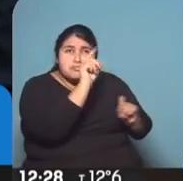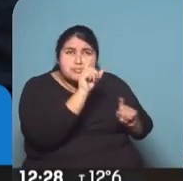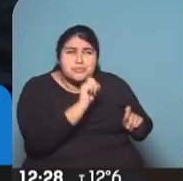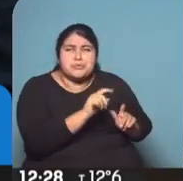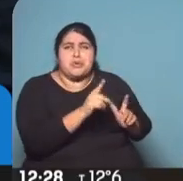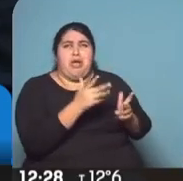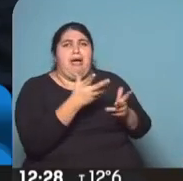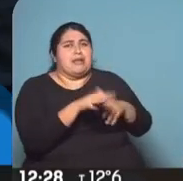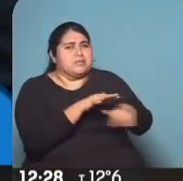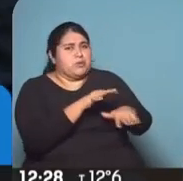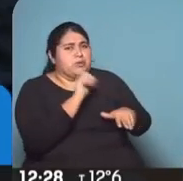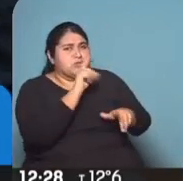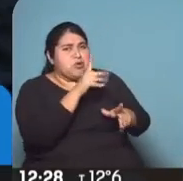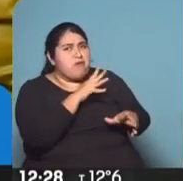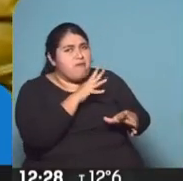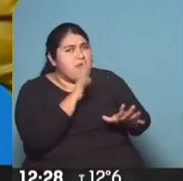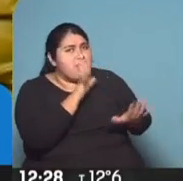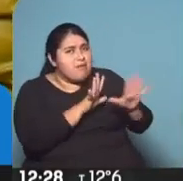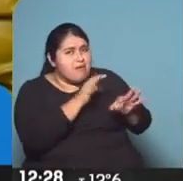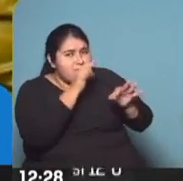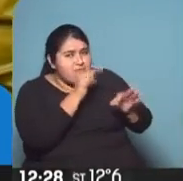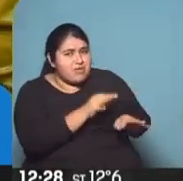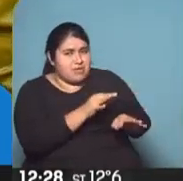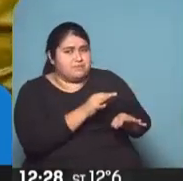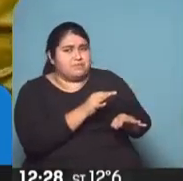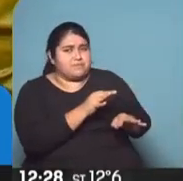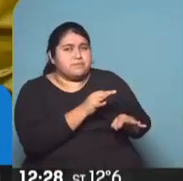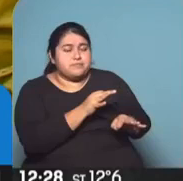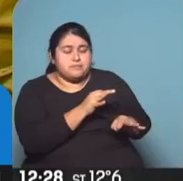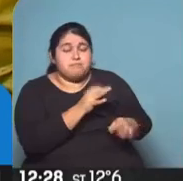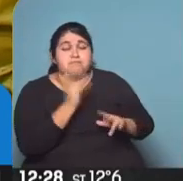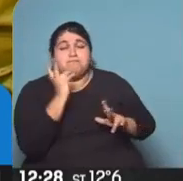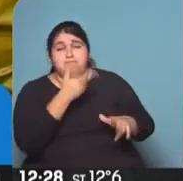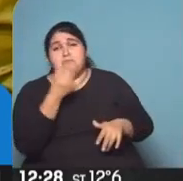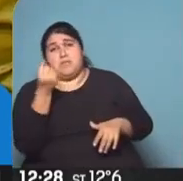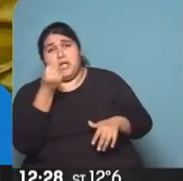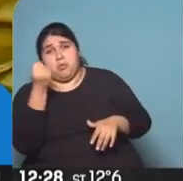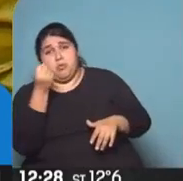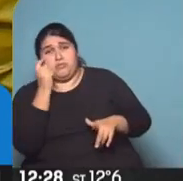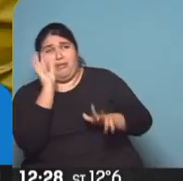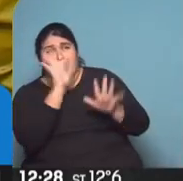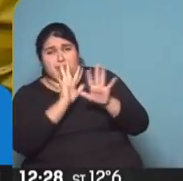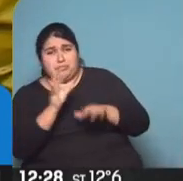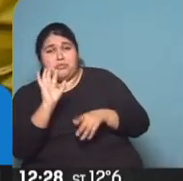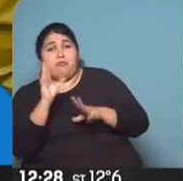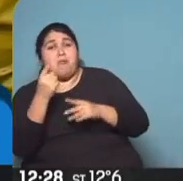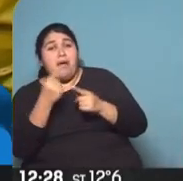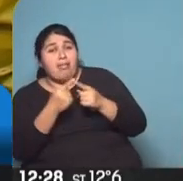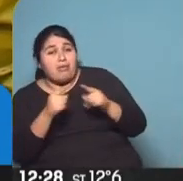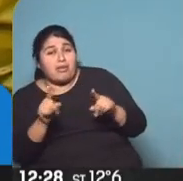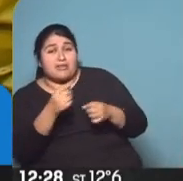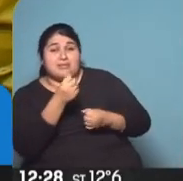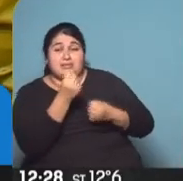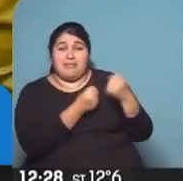que hacen los productos la materia prima es riquísimo en ese sentido nuestra con él como decía van variando es lo mismo en automotriz de buenos